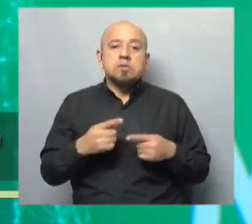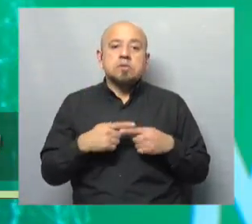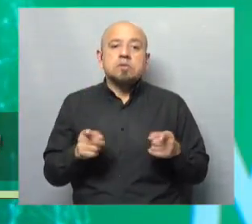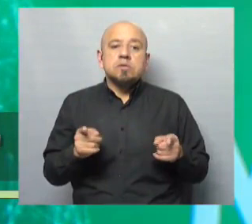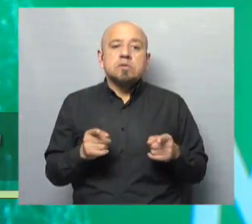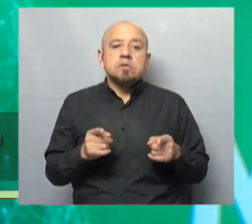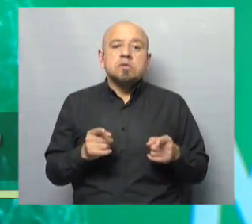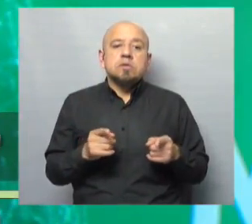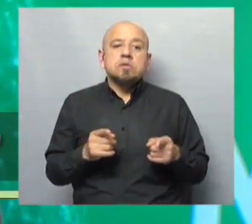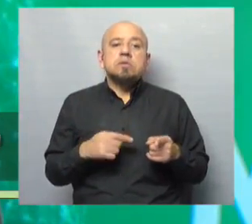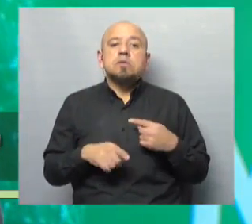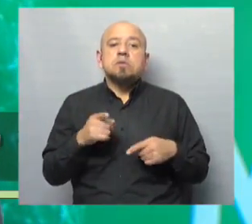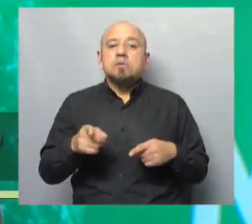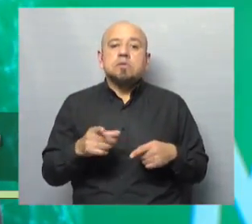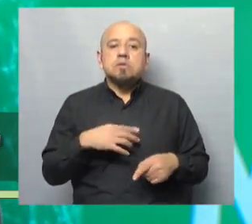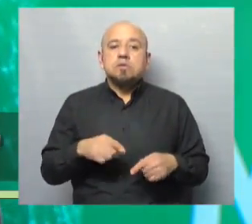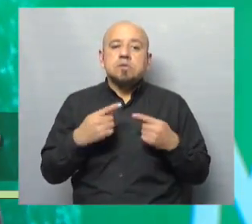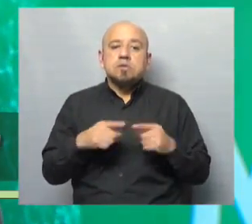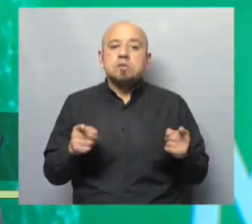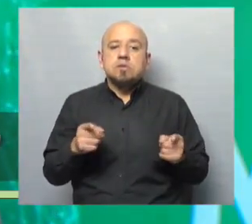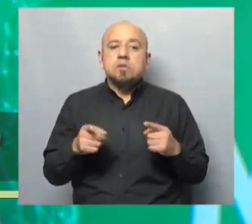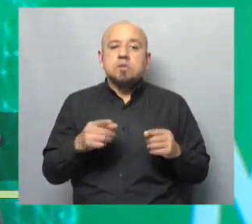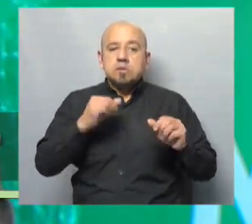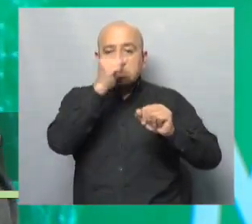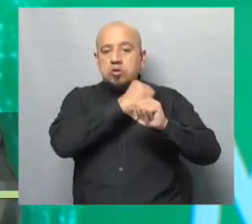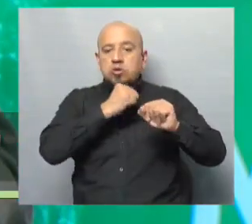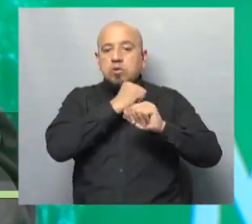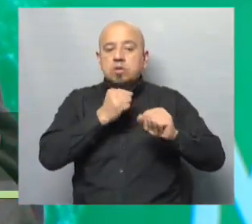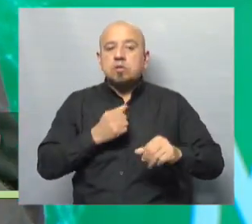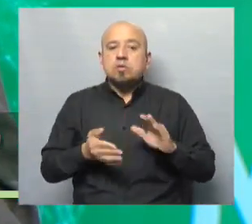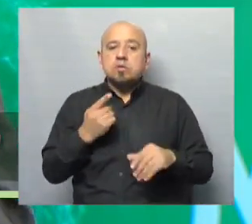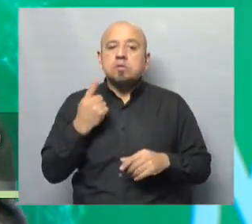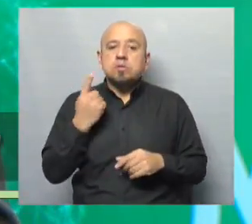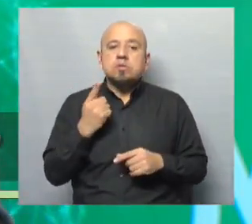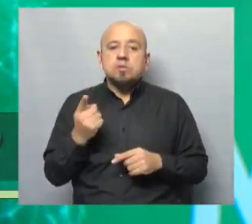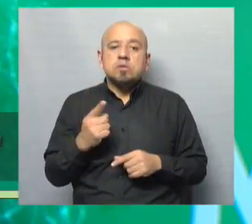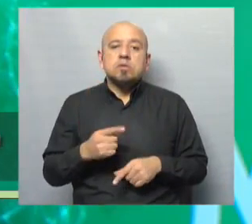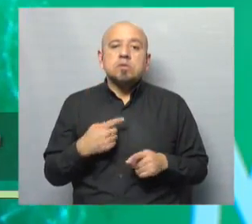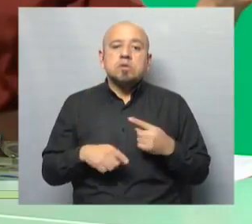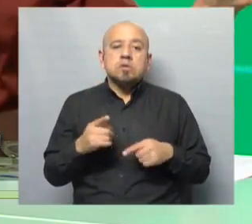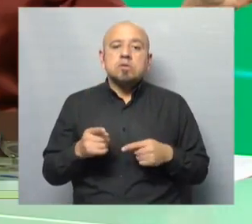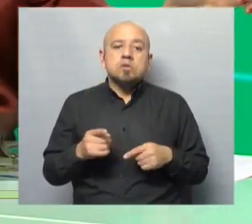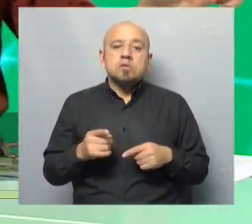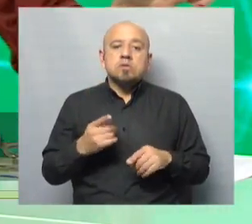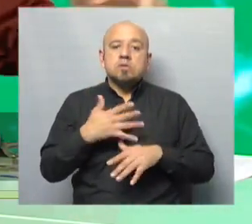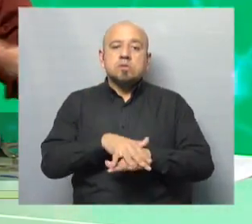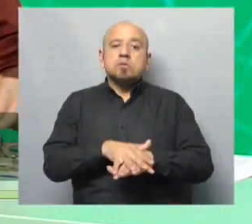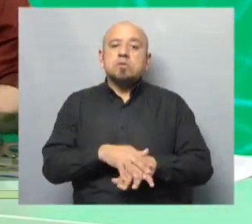aparte pero ahí las condiciones tecnológicas eran superiores desde el principio entonces están